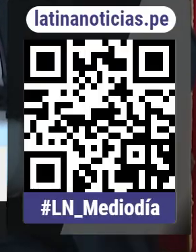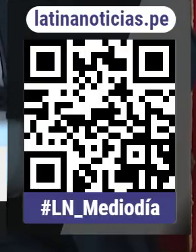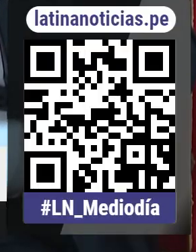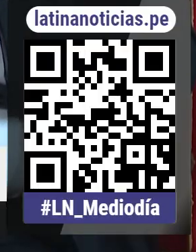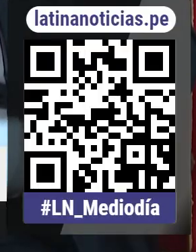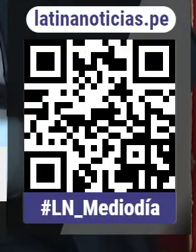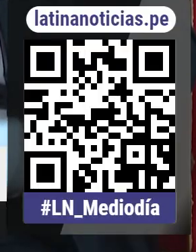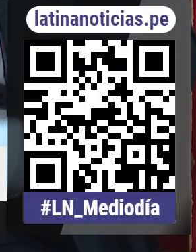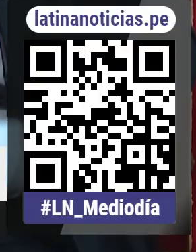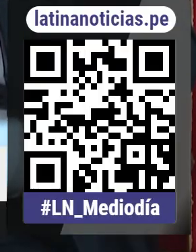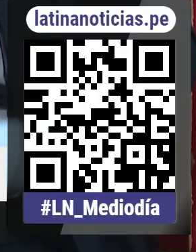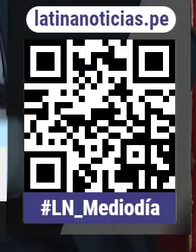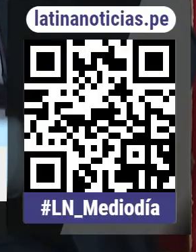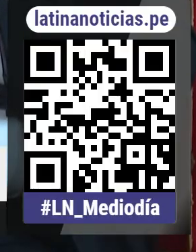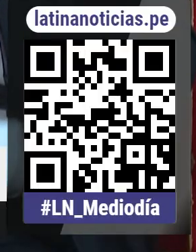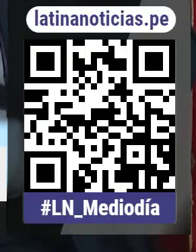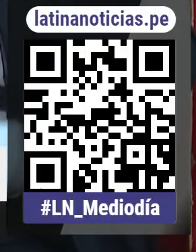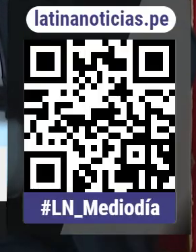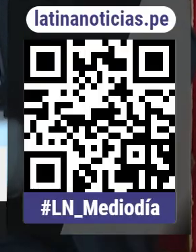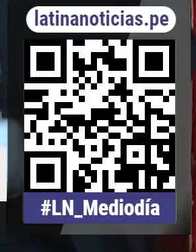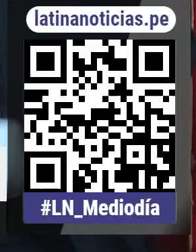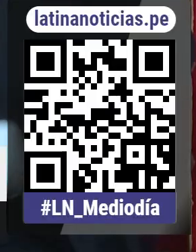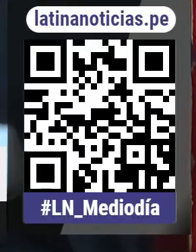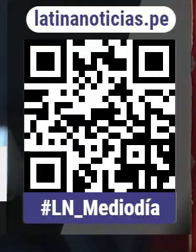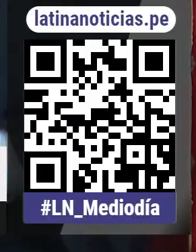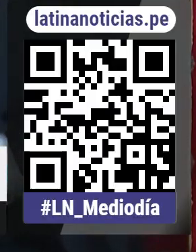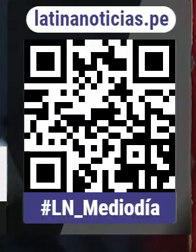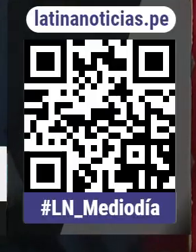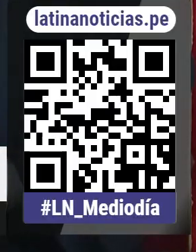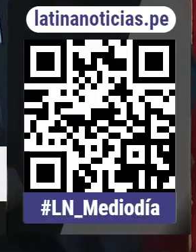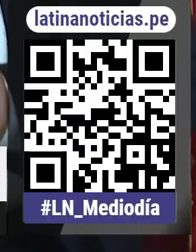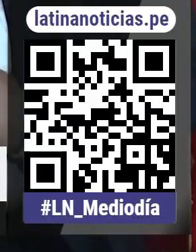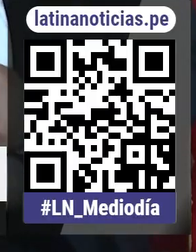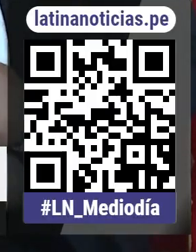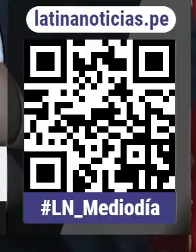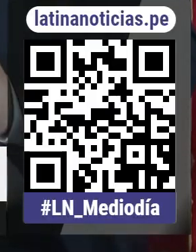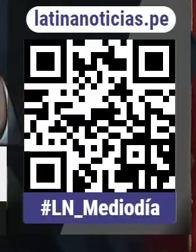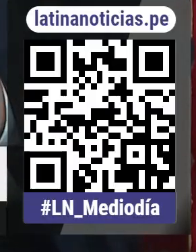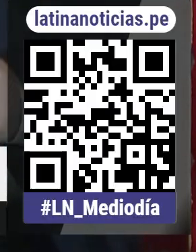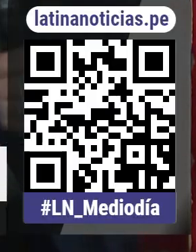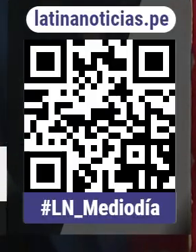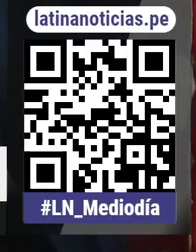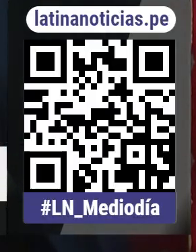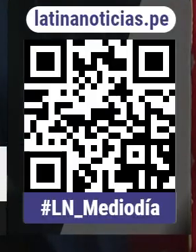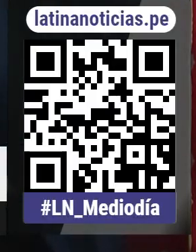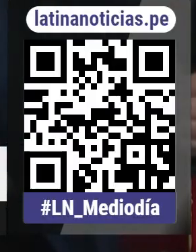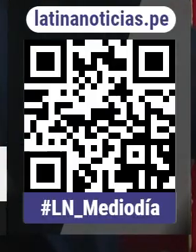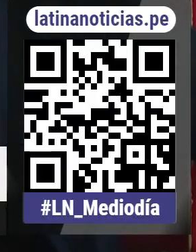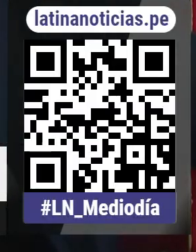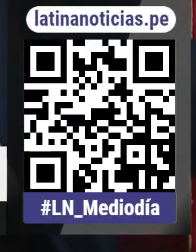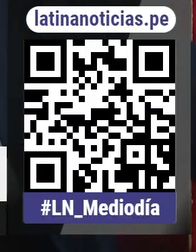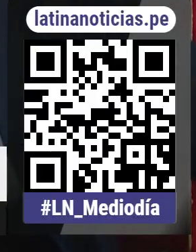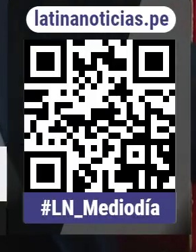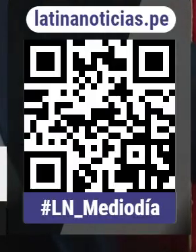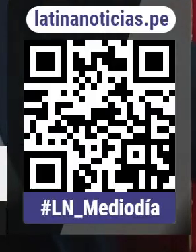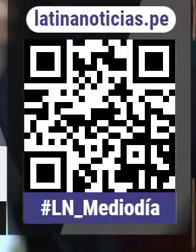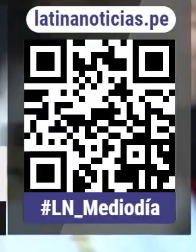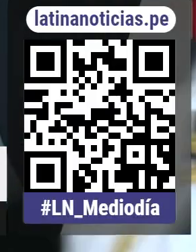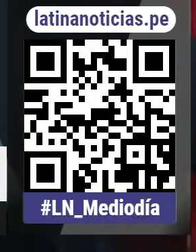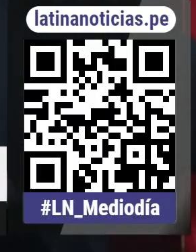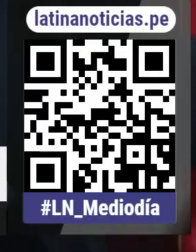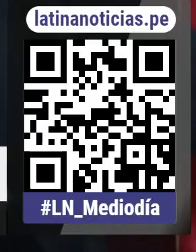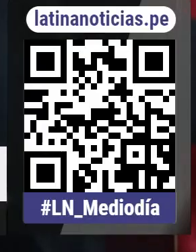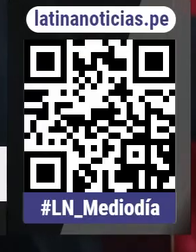Contreras, dando un contexto económico a lo que significan movilizaciones que generen caos, violencia y desorden. Dicen que las